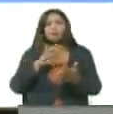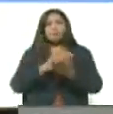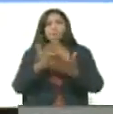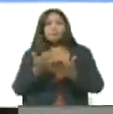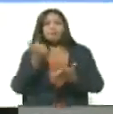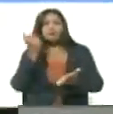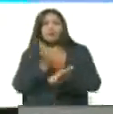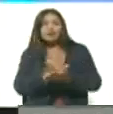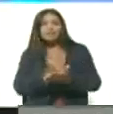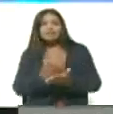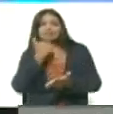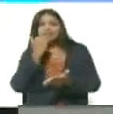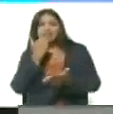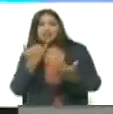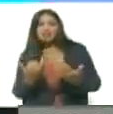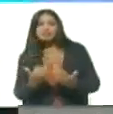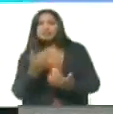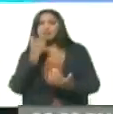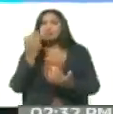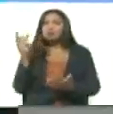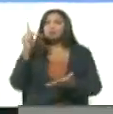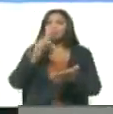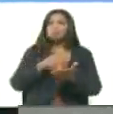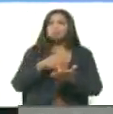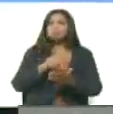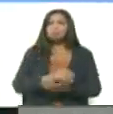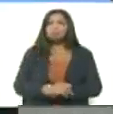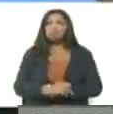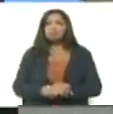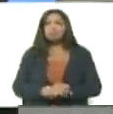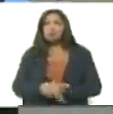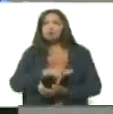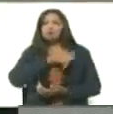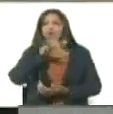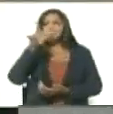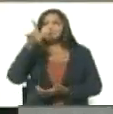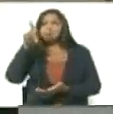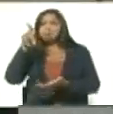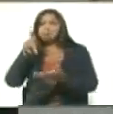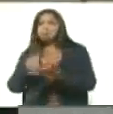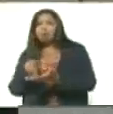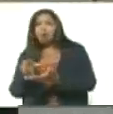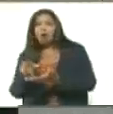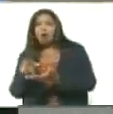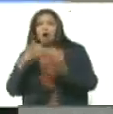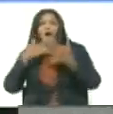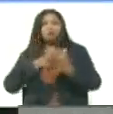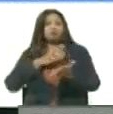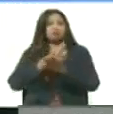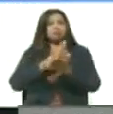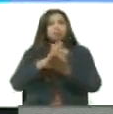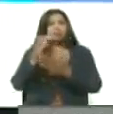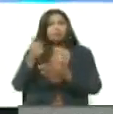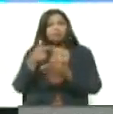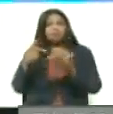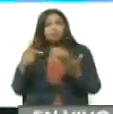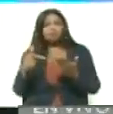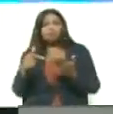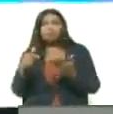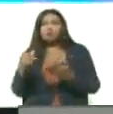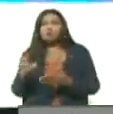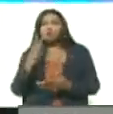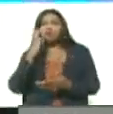recién sellado, se acaban de bajar del avión, viniendo de Bogotá, viniendo de